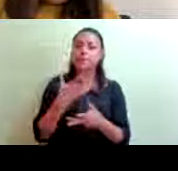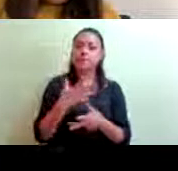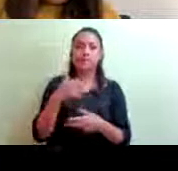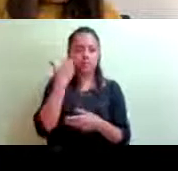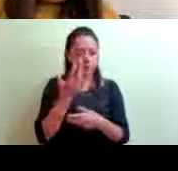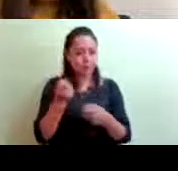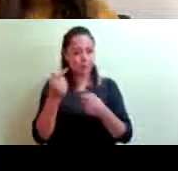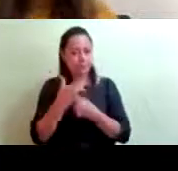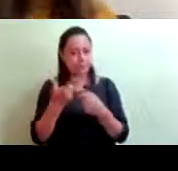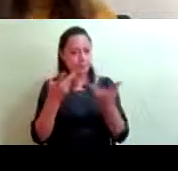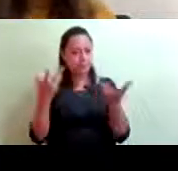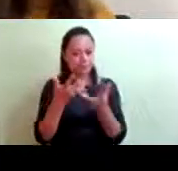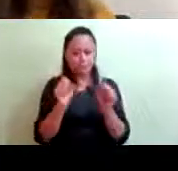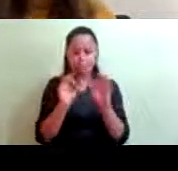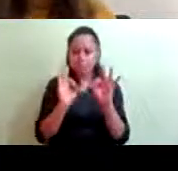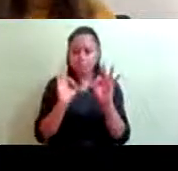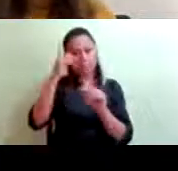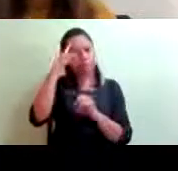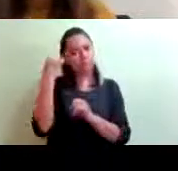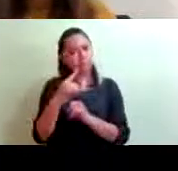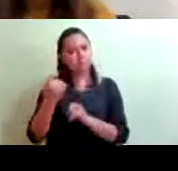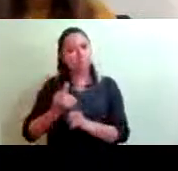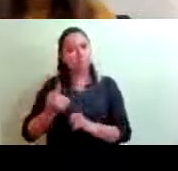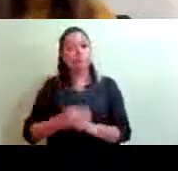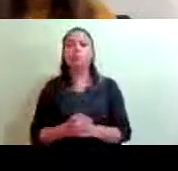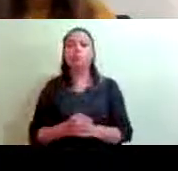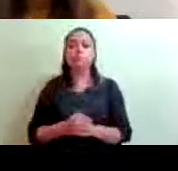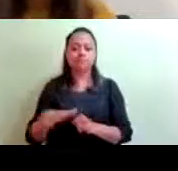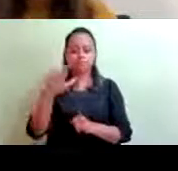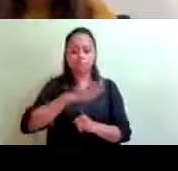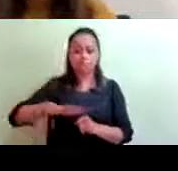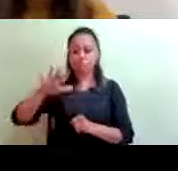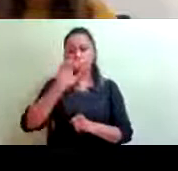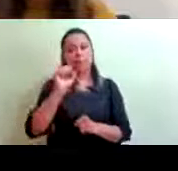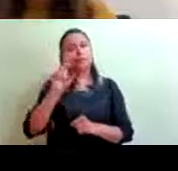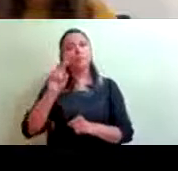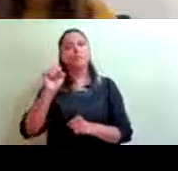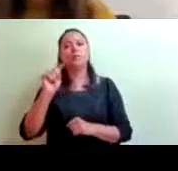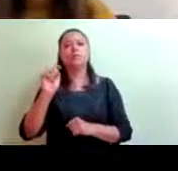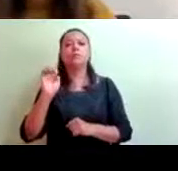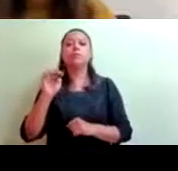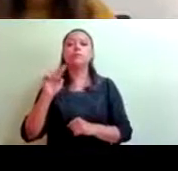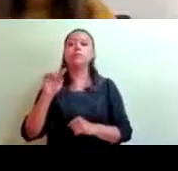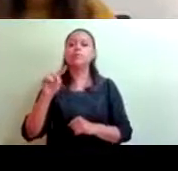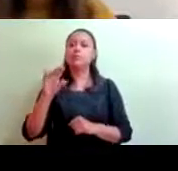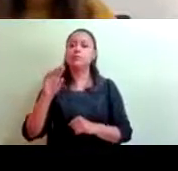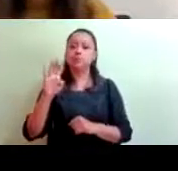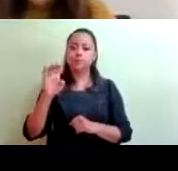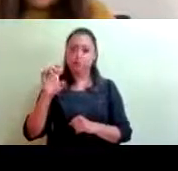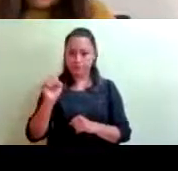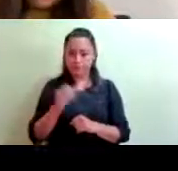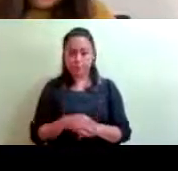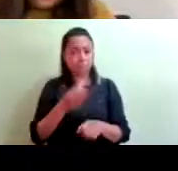acciones sostenibles para escenarios sustentables. Y la idea es el manejo de las cuencas. A mí me llama mucho la